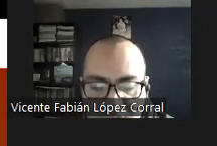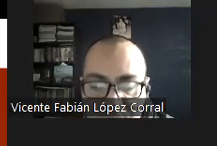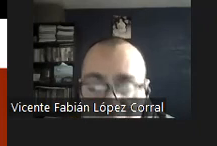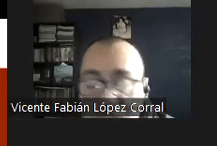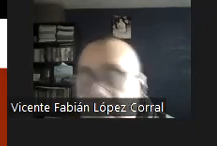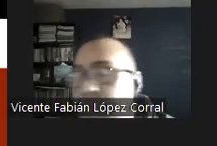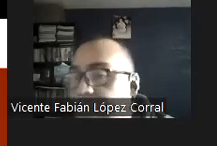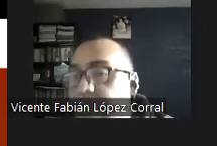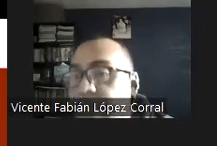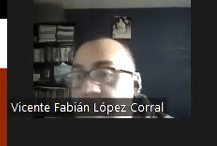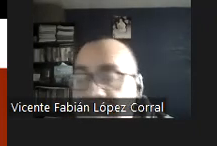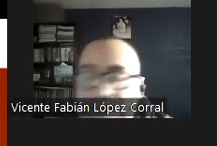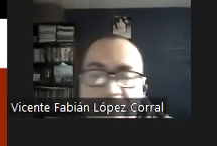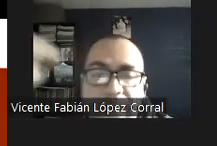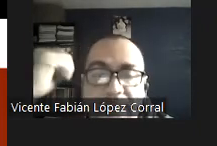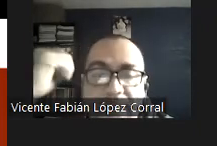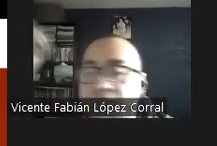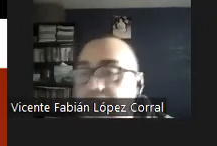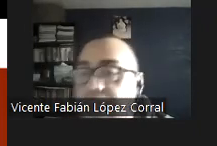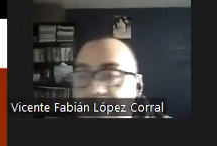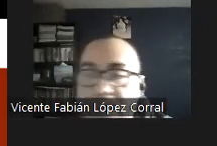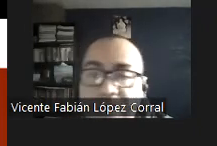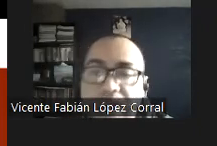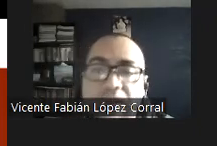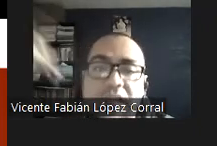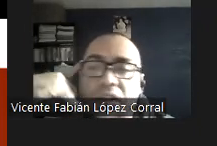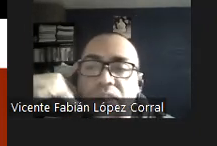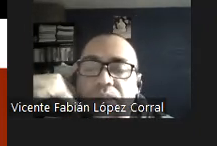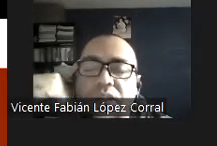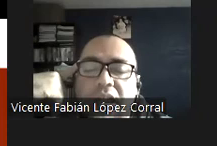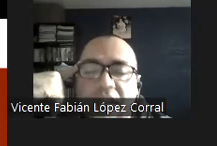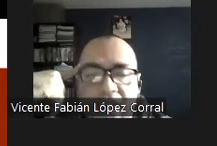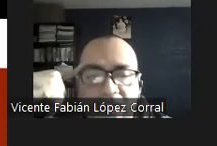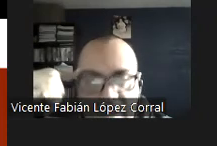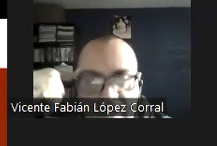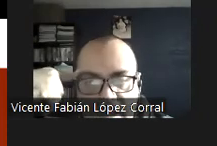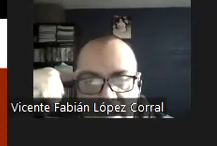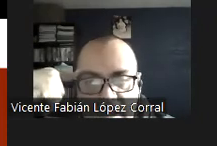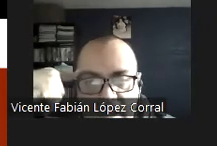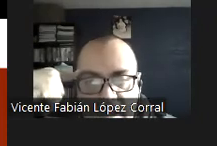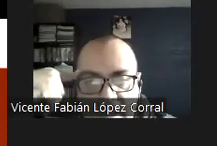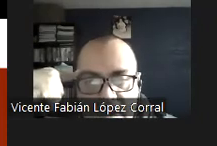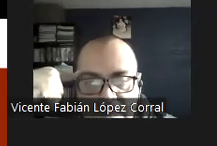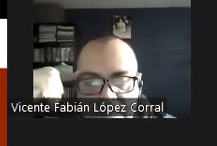frío dependiendo del clima de hecho tienen un clima específico la región de montaña